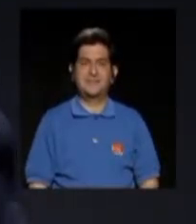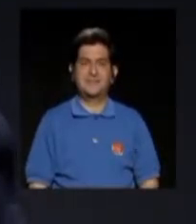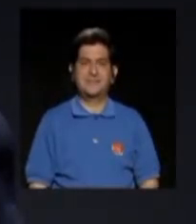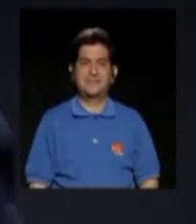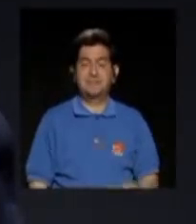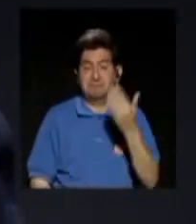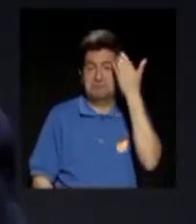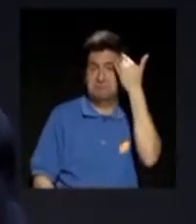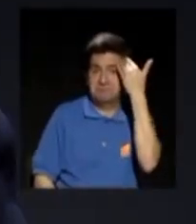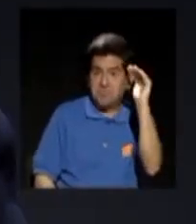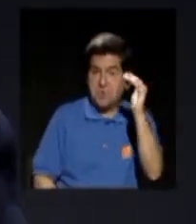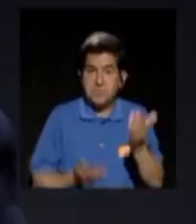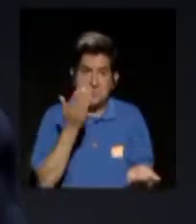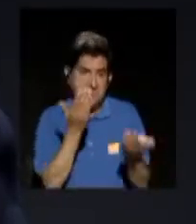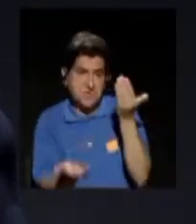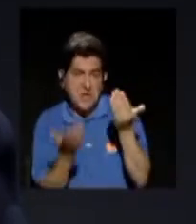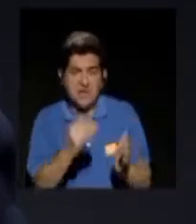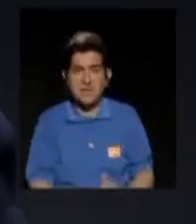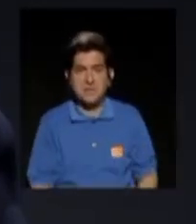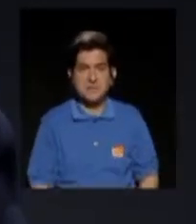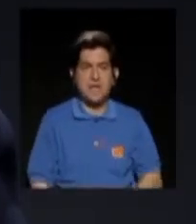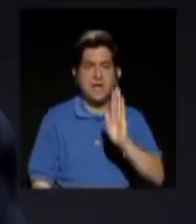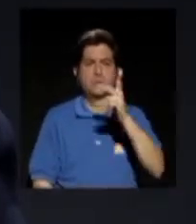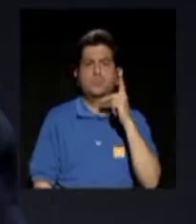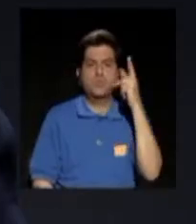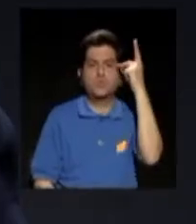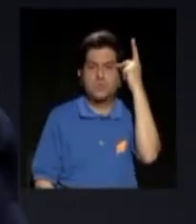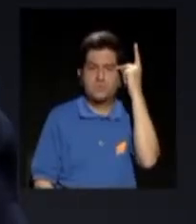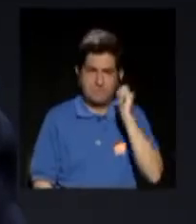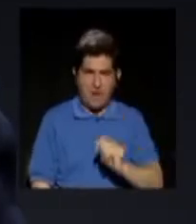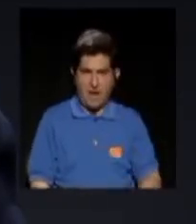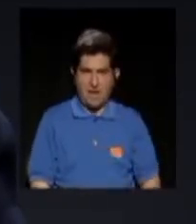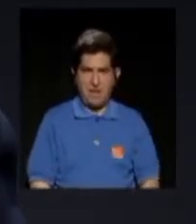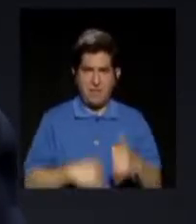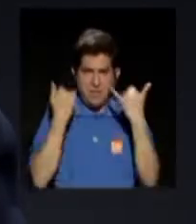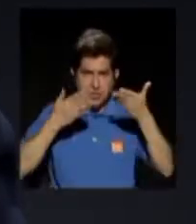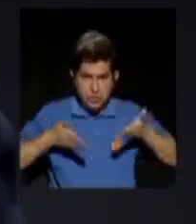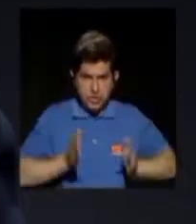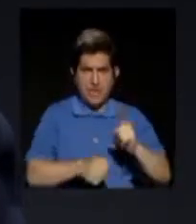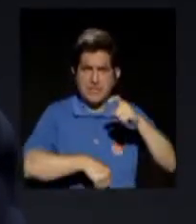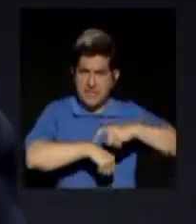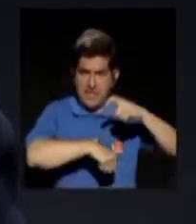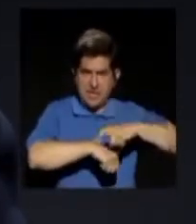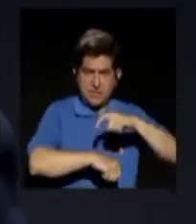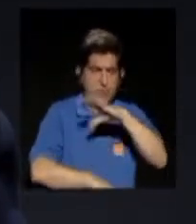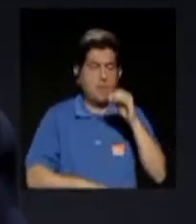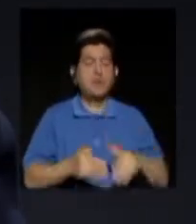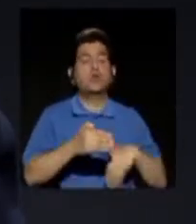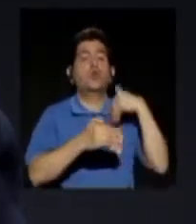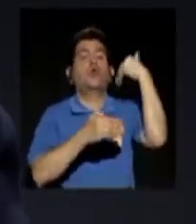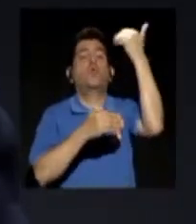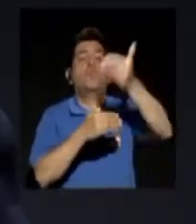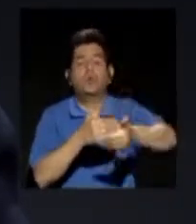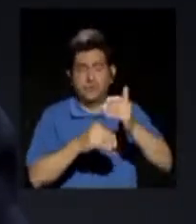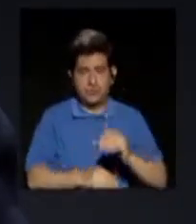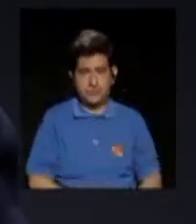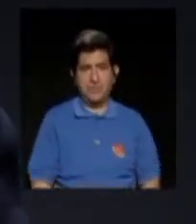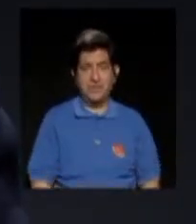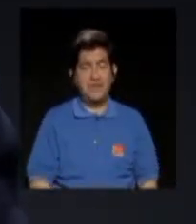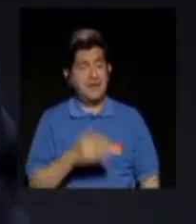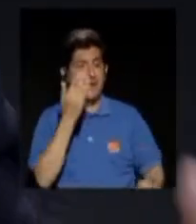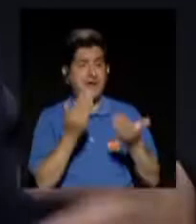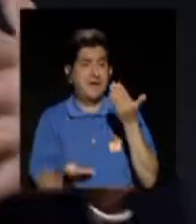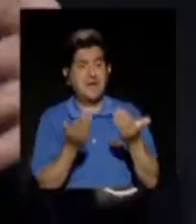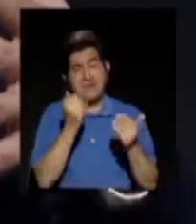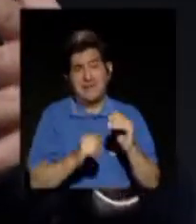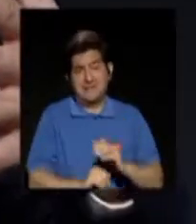no sé si sus padres ya habían nacido en esa década o son posteriores y podrían muy